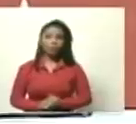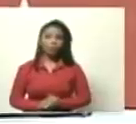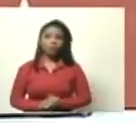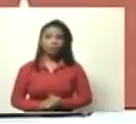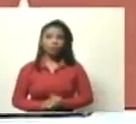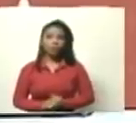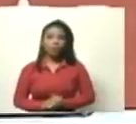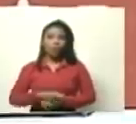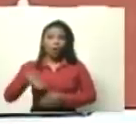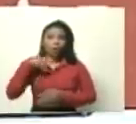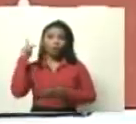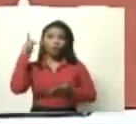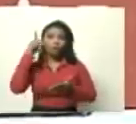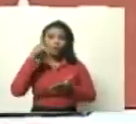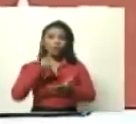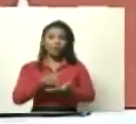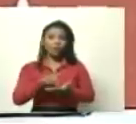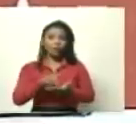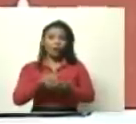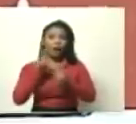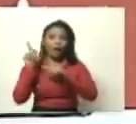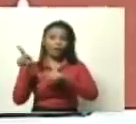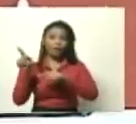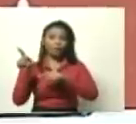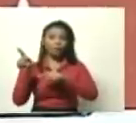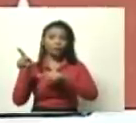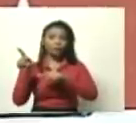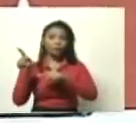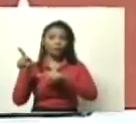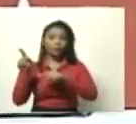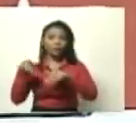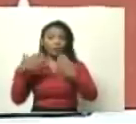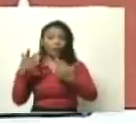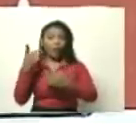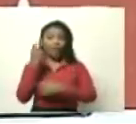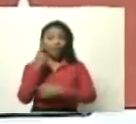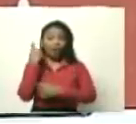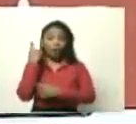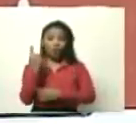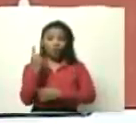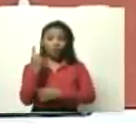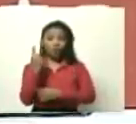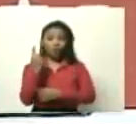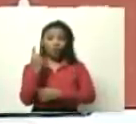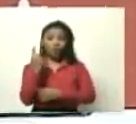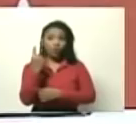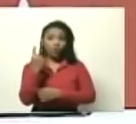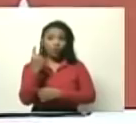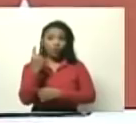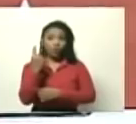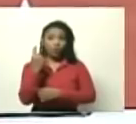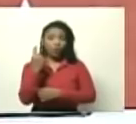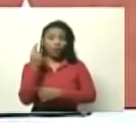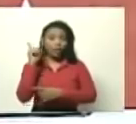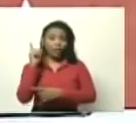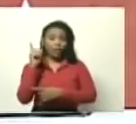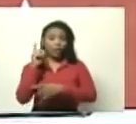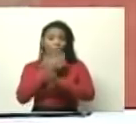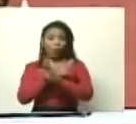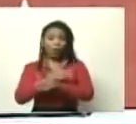Cuando llegue a los 600 dobles, lo que él, le falta uno, lo que él ha logrado ahí en las grandes